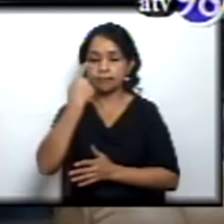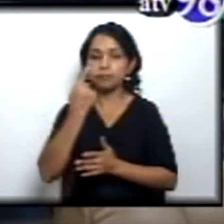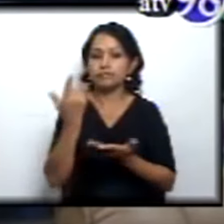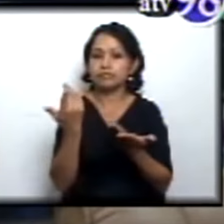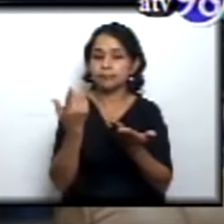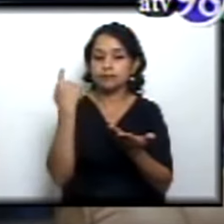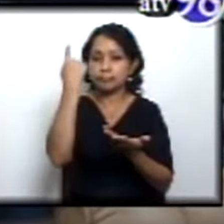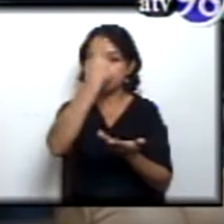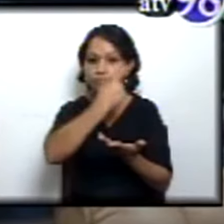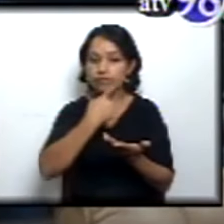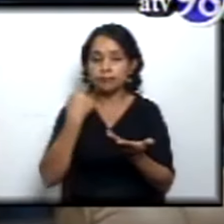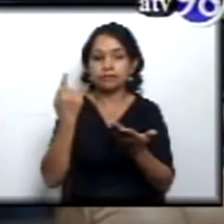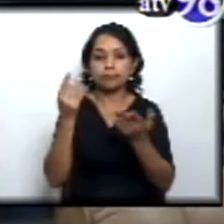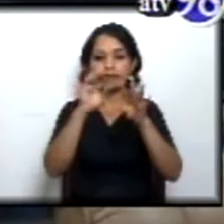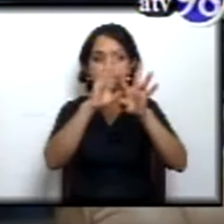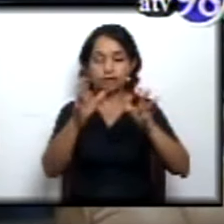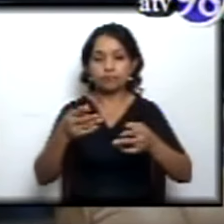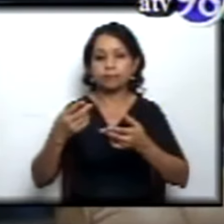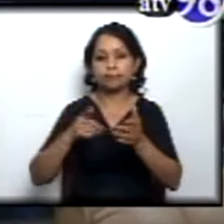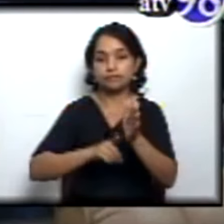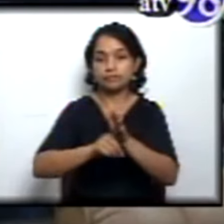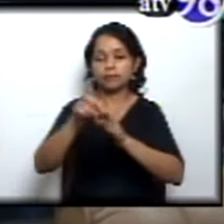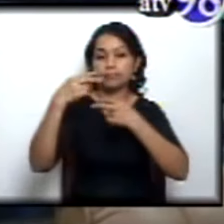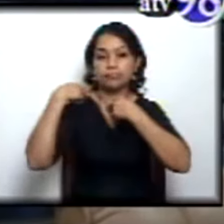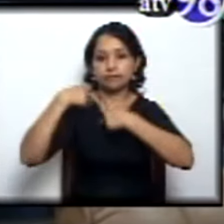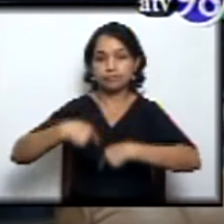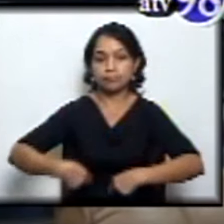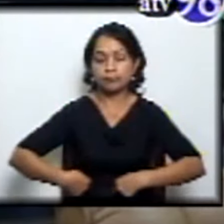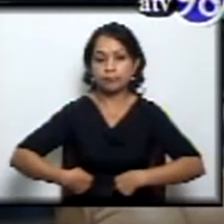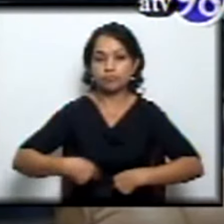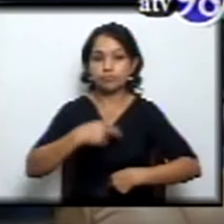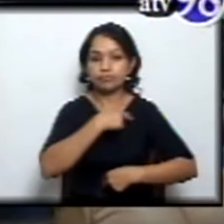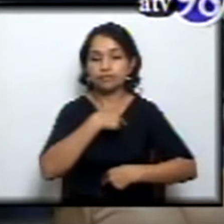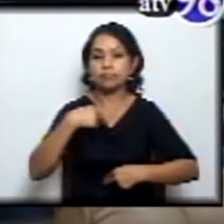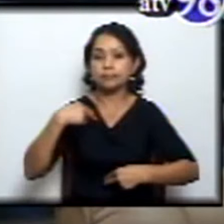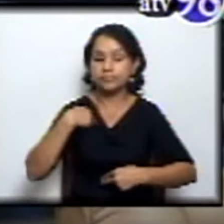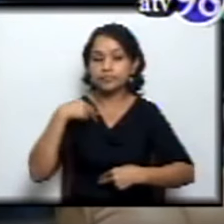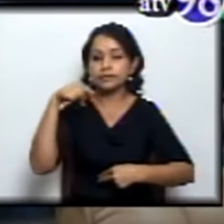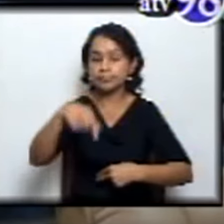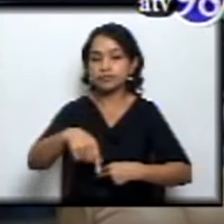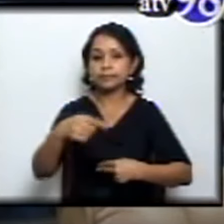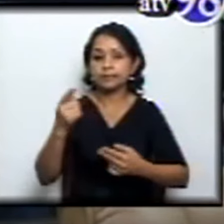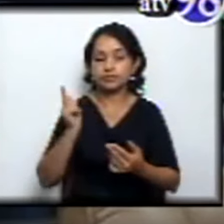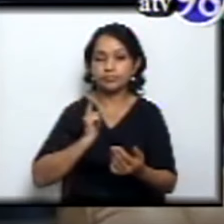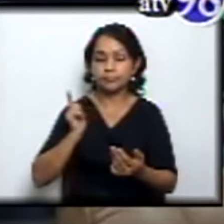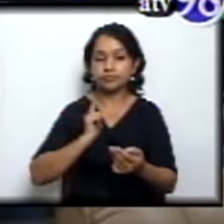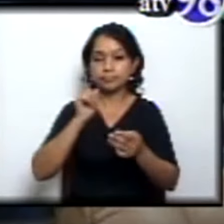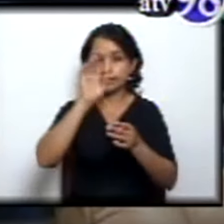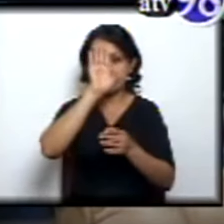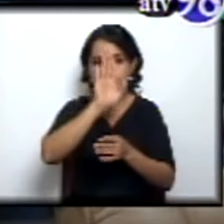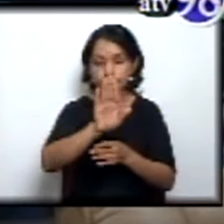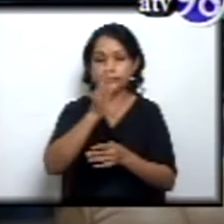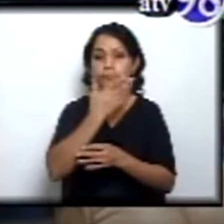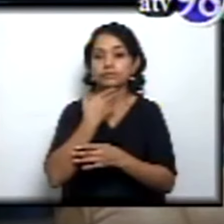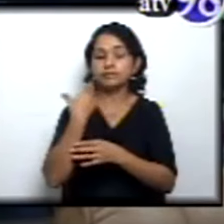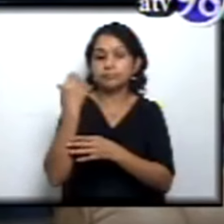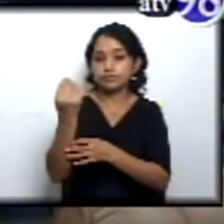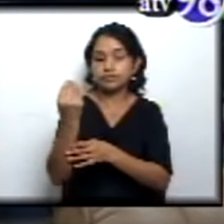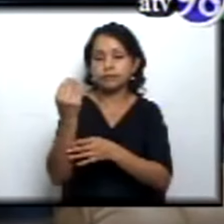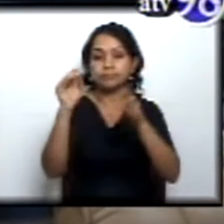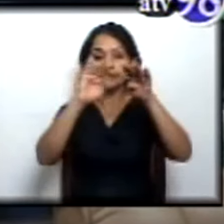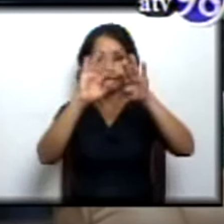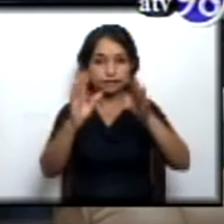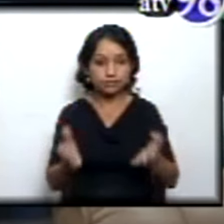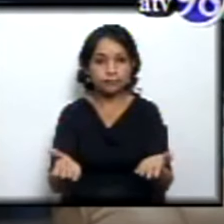humano con rostro de mujer. Votar a favor de esta reforma es ponerse de cara a la juventud y a las